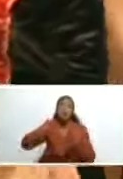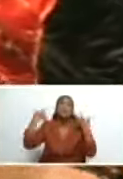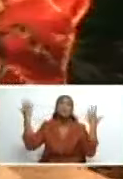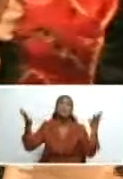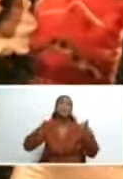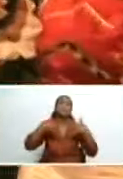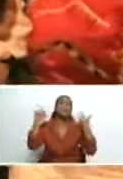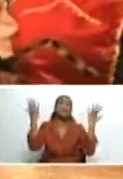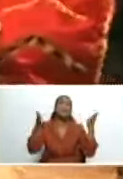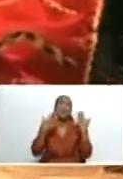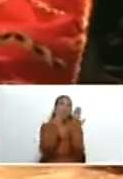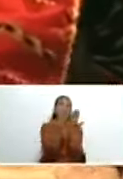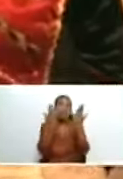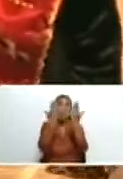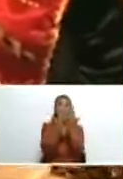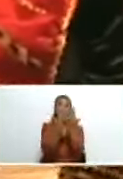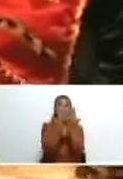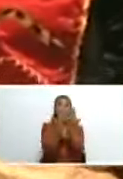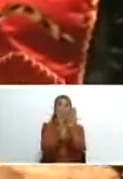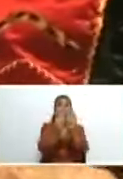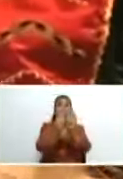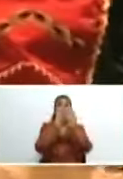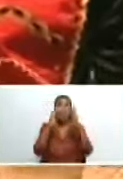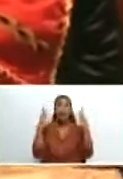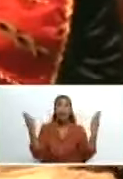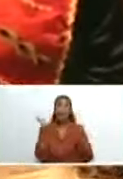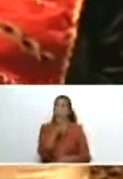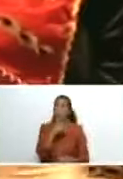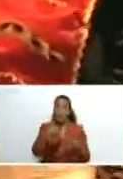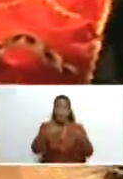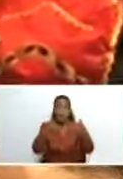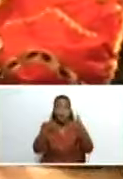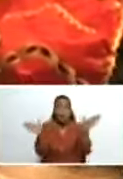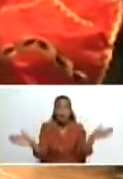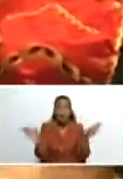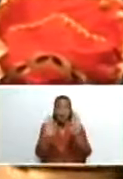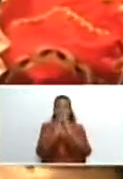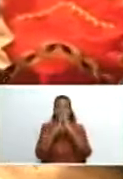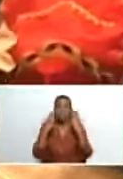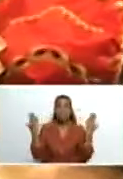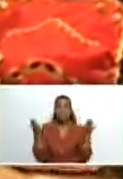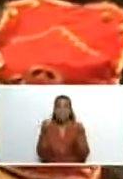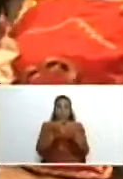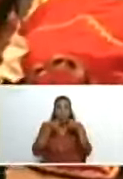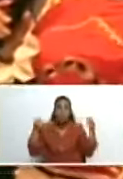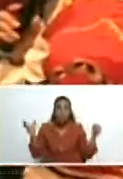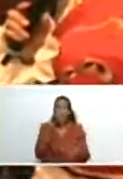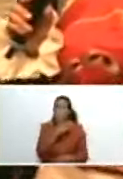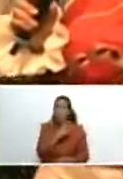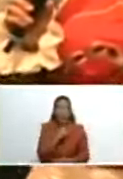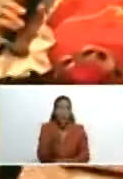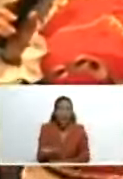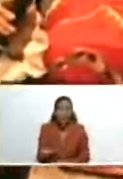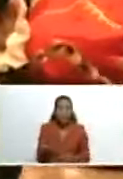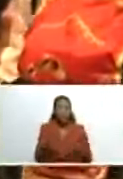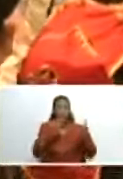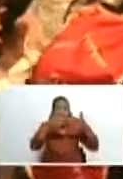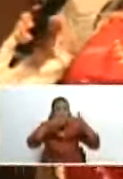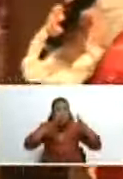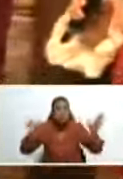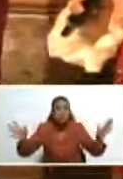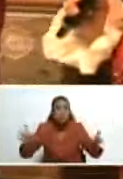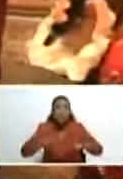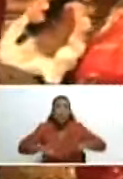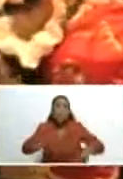habitaciones internas. Fíjate lo que es la arquitectura colonial, la arquitectura de la época. Por aquí estamos entrando, ¿a qué